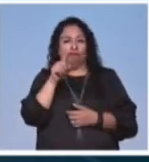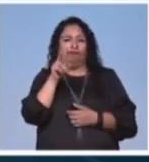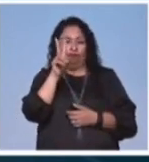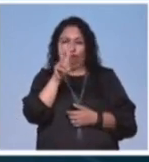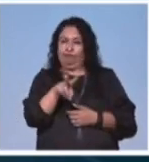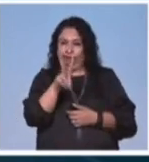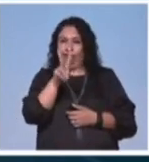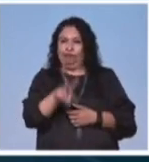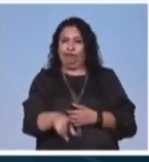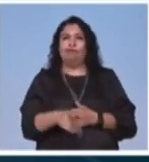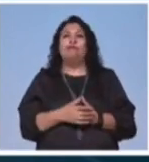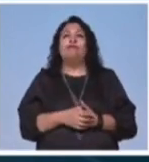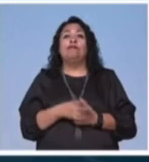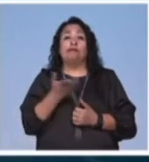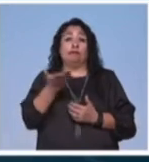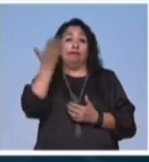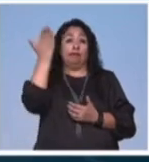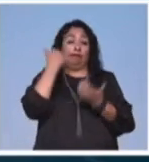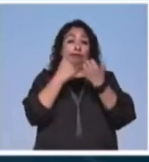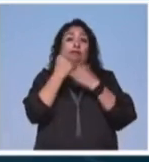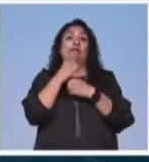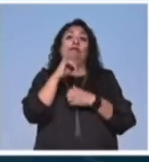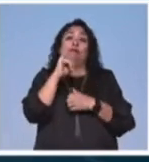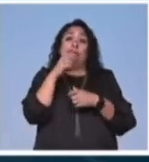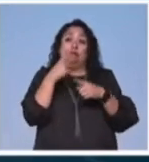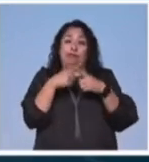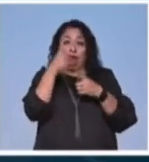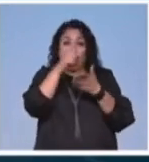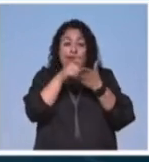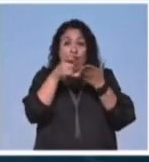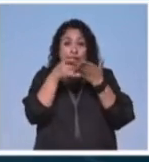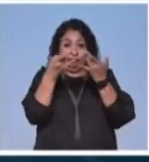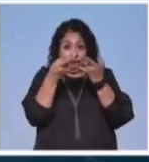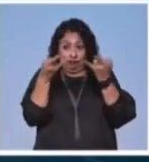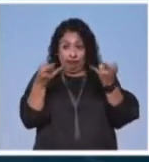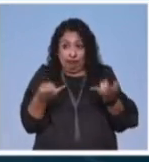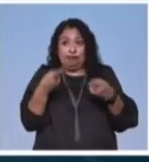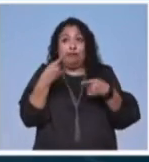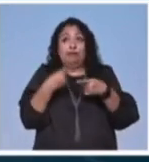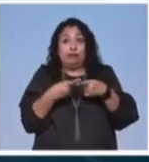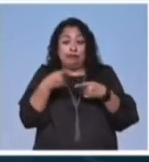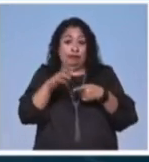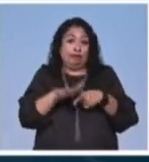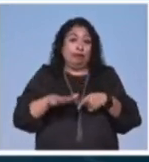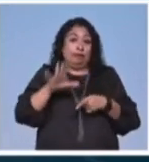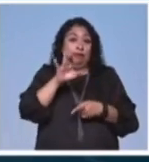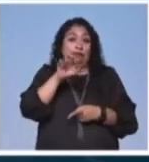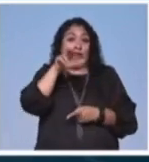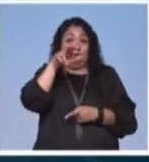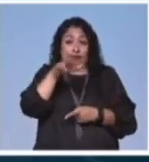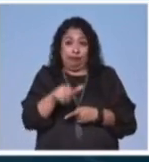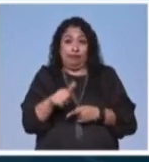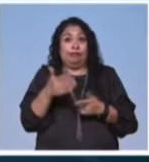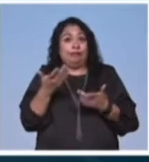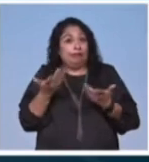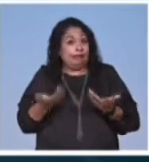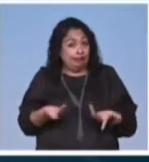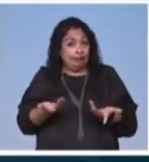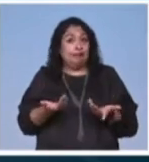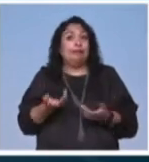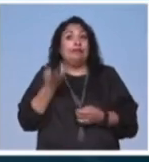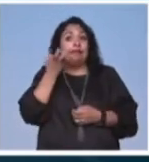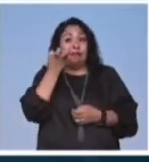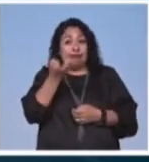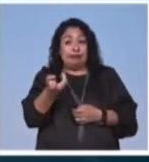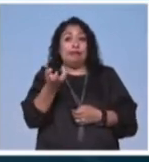cierto es que en esa época, claro, quienes escribían la historia, pues fue la colonia. Entonces, era